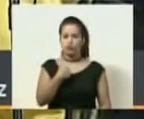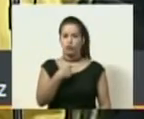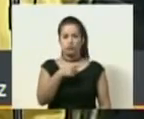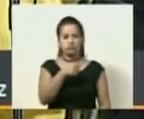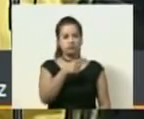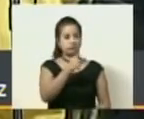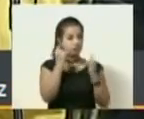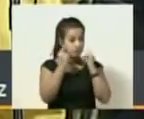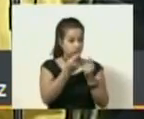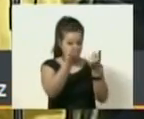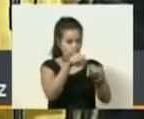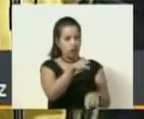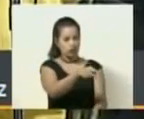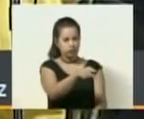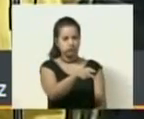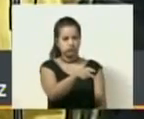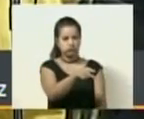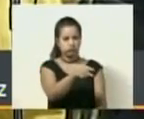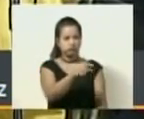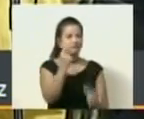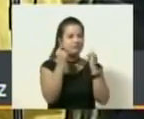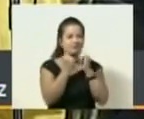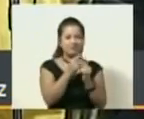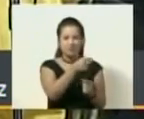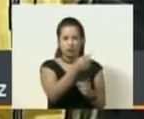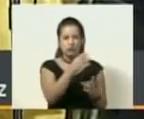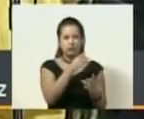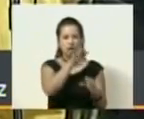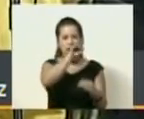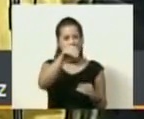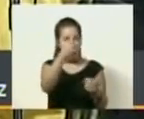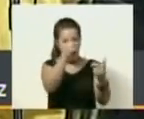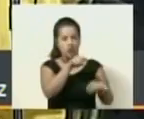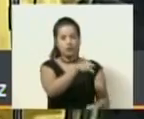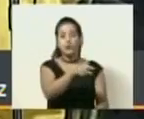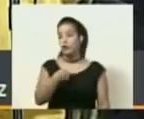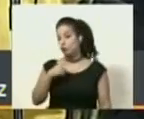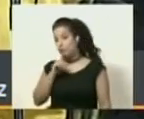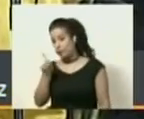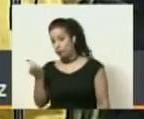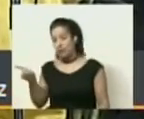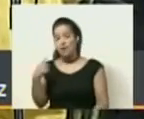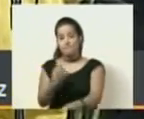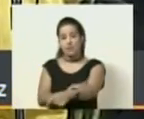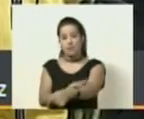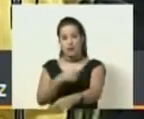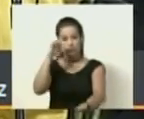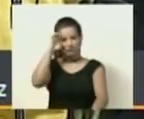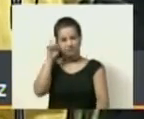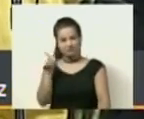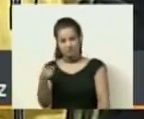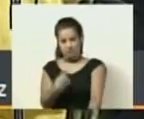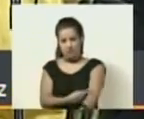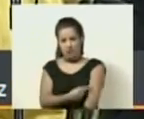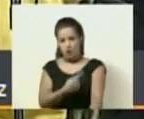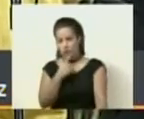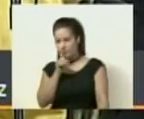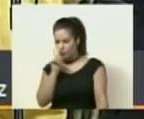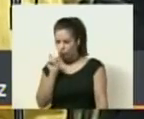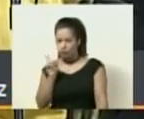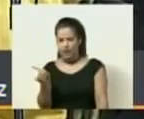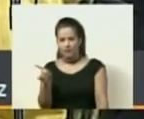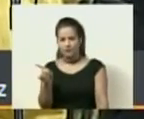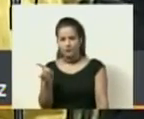Pedro. Le estaba preguntando a mi hermano, compañero, camarada, Elías Agua. Y